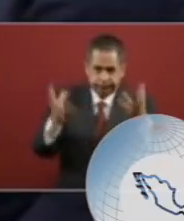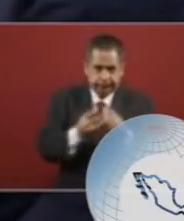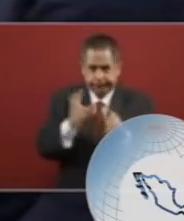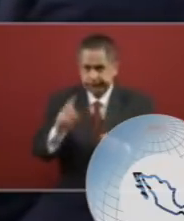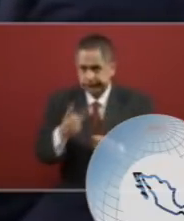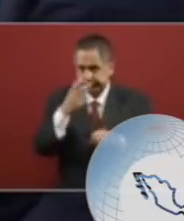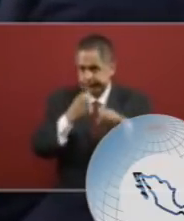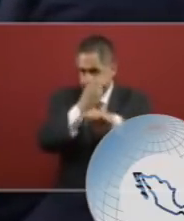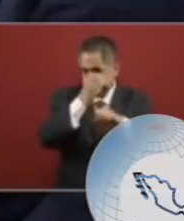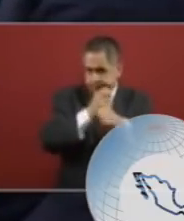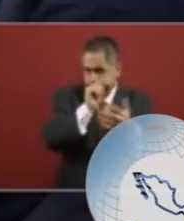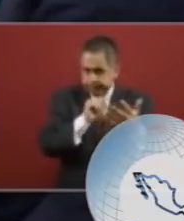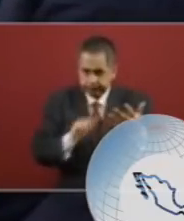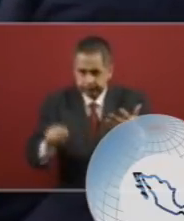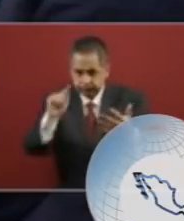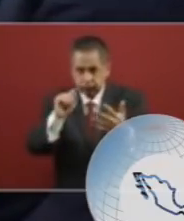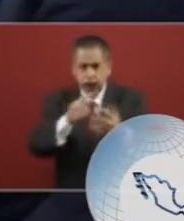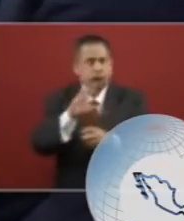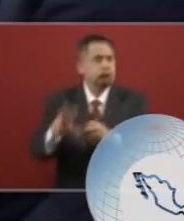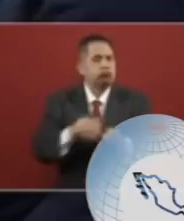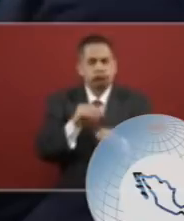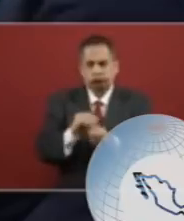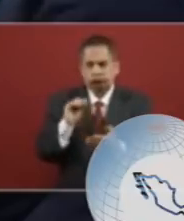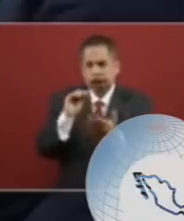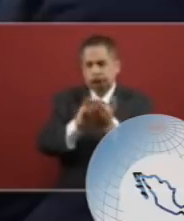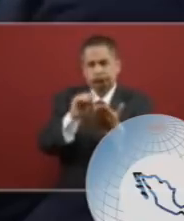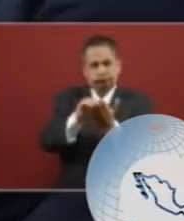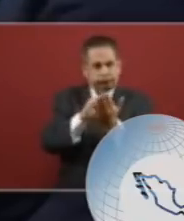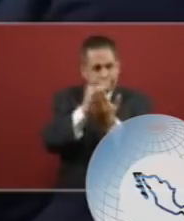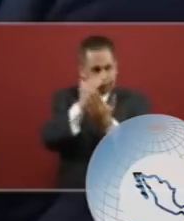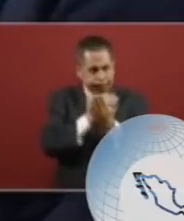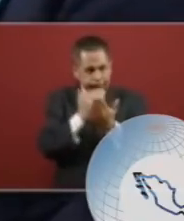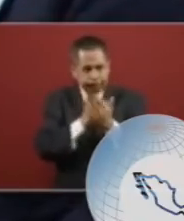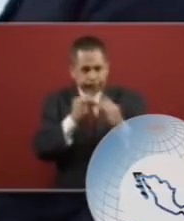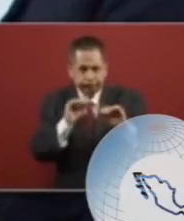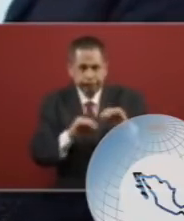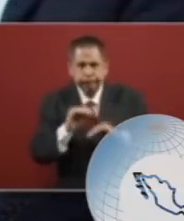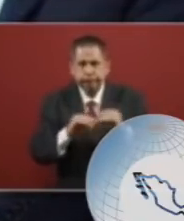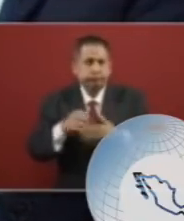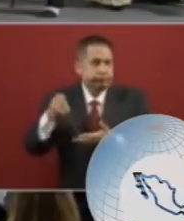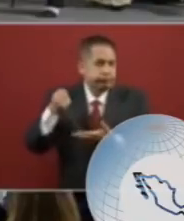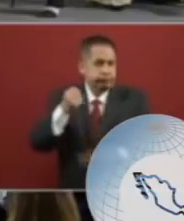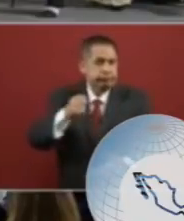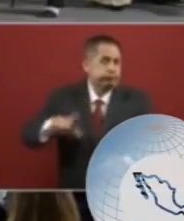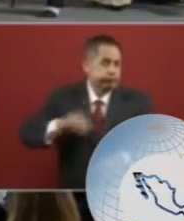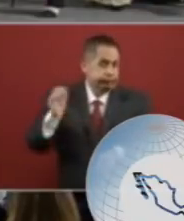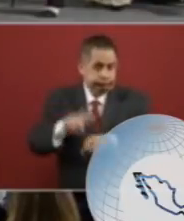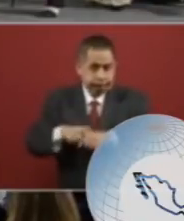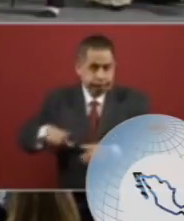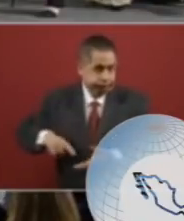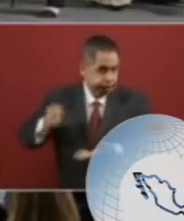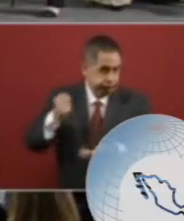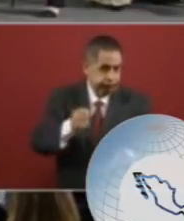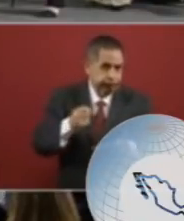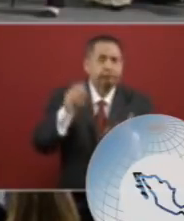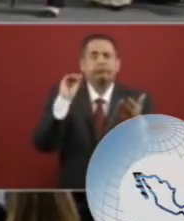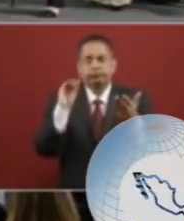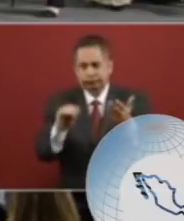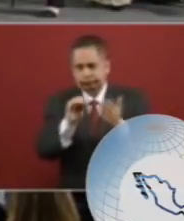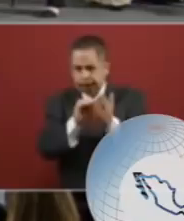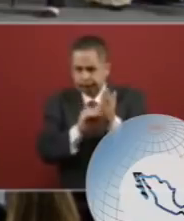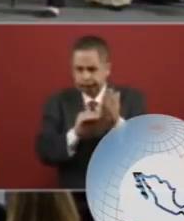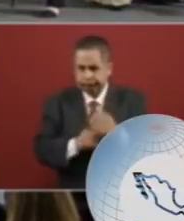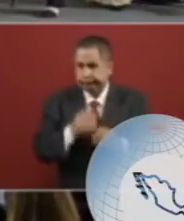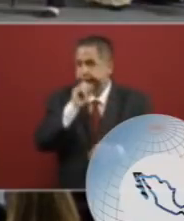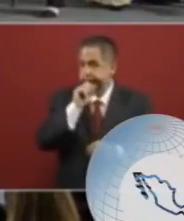entidades federativas que están también dependiendo del presupuesto federal. Y muy importante, para que